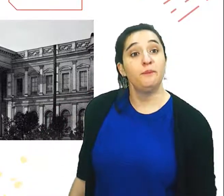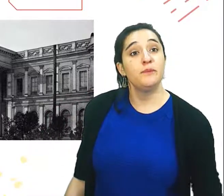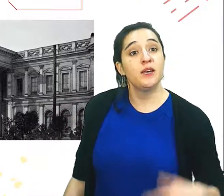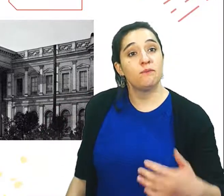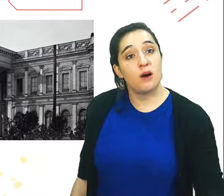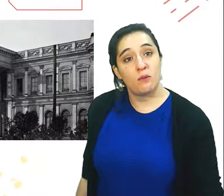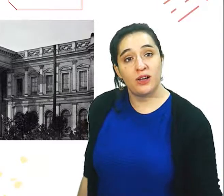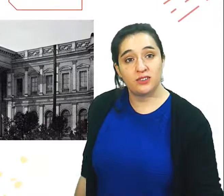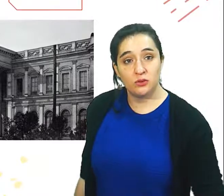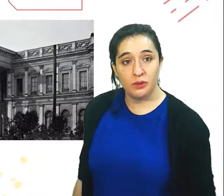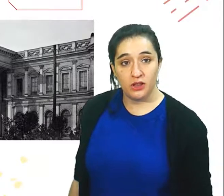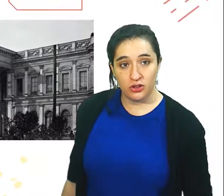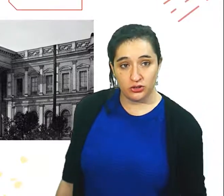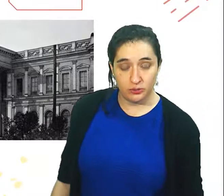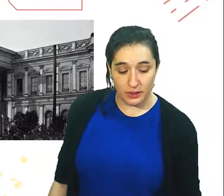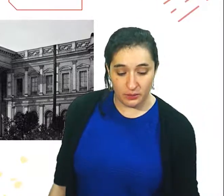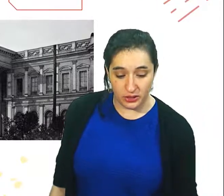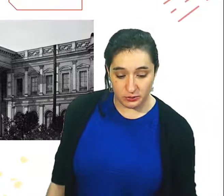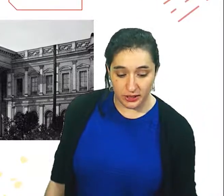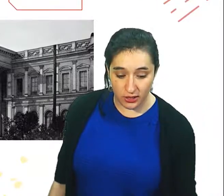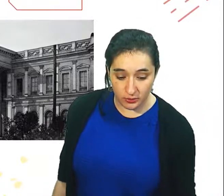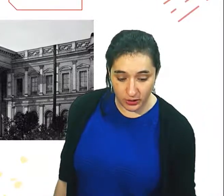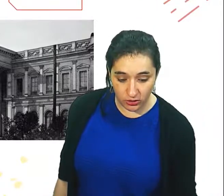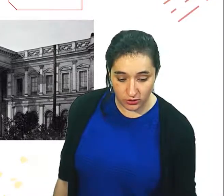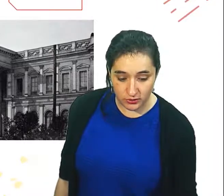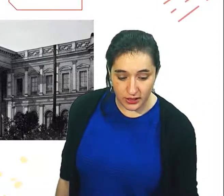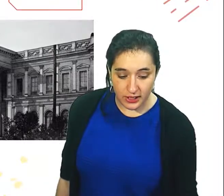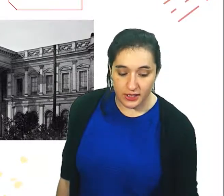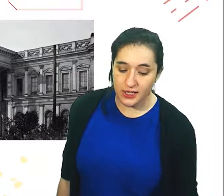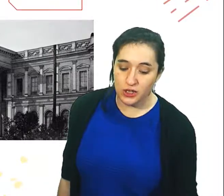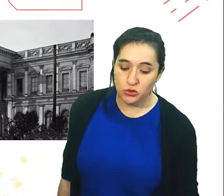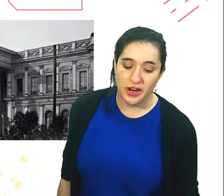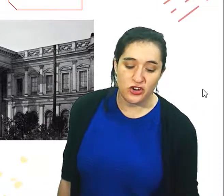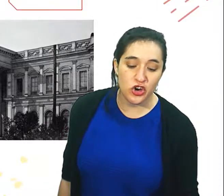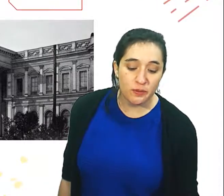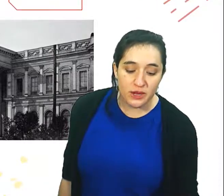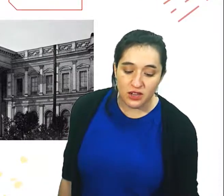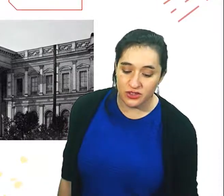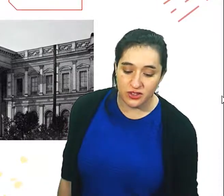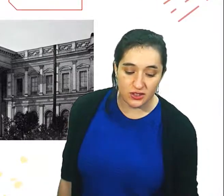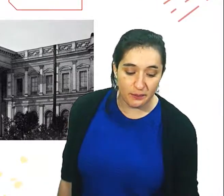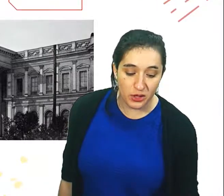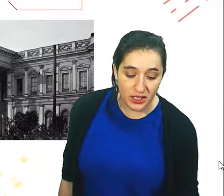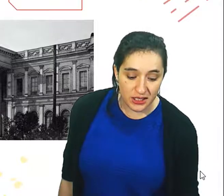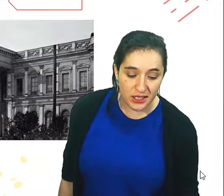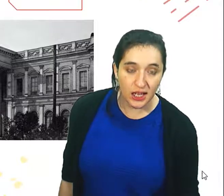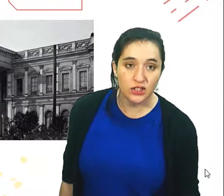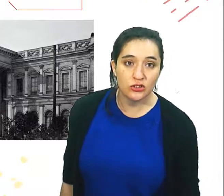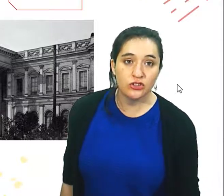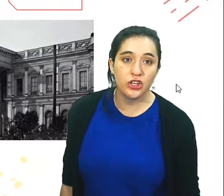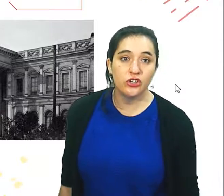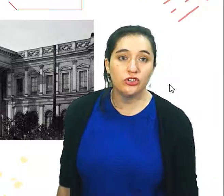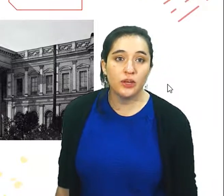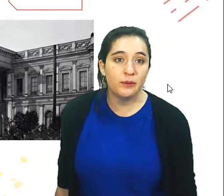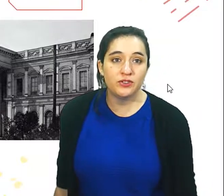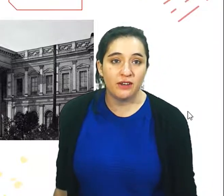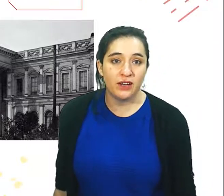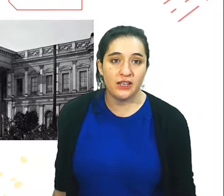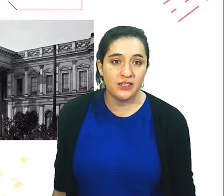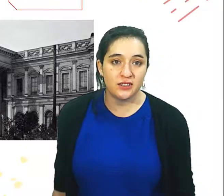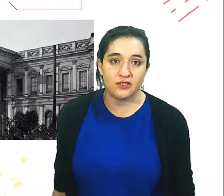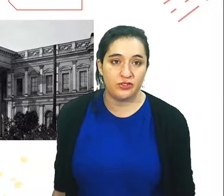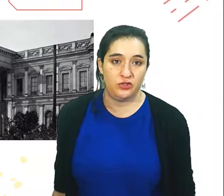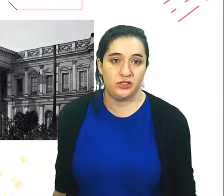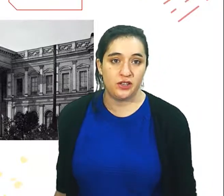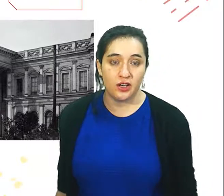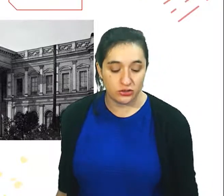que también vamos a hacer un video de eso para poder explicarlo mejor, y una enorme ineficiencia política donde no se aprobaban